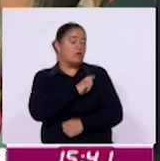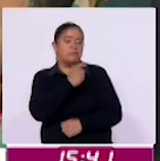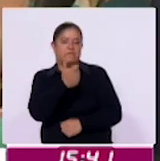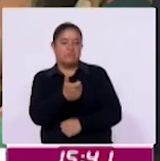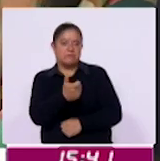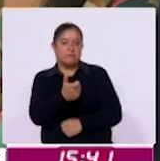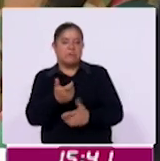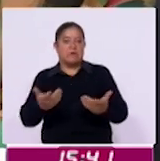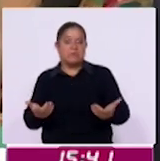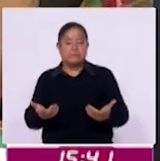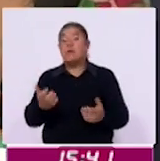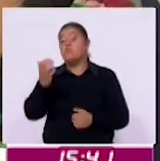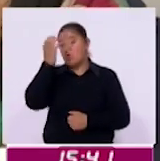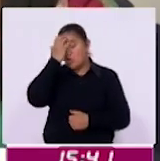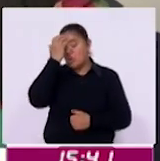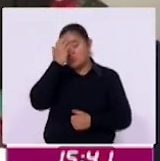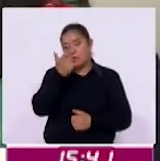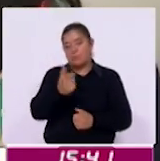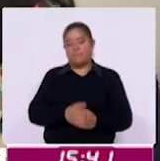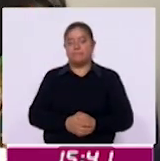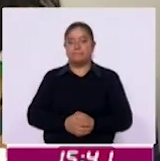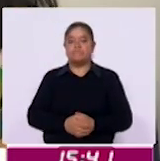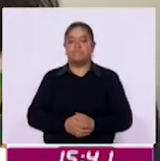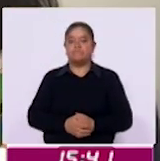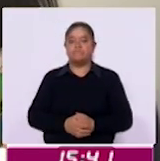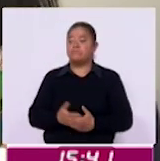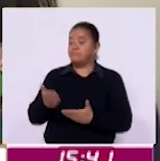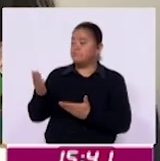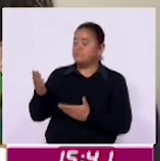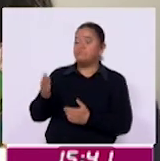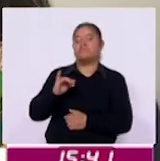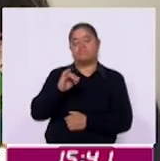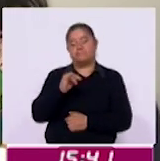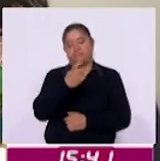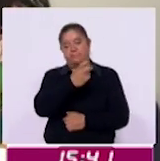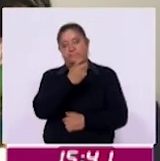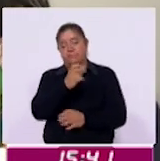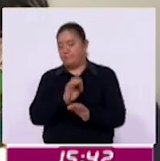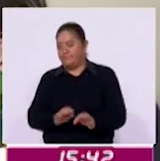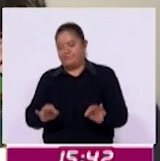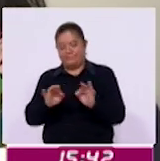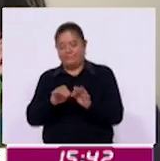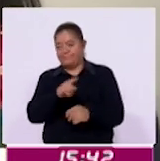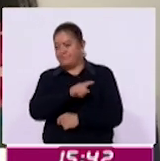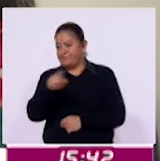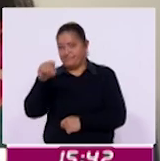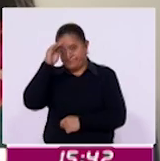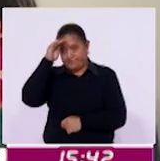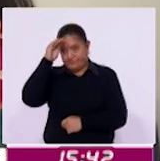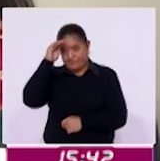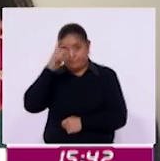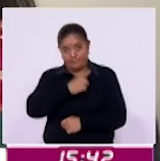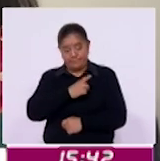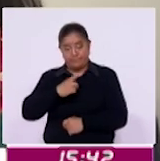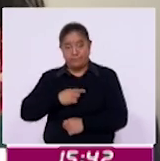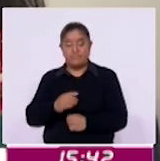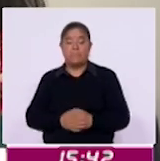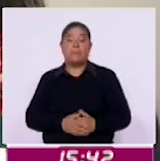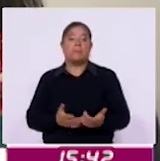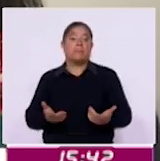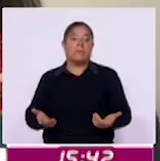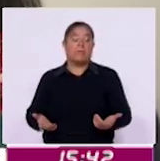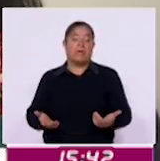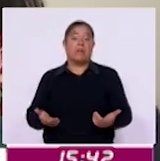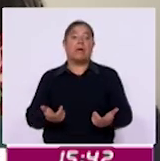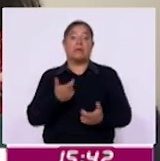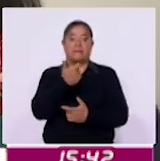¿no? Así es, muchas gracias. Es muy importante que podamos considerar que el tener una salud financiera